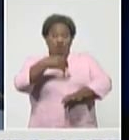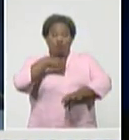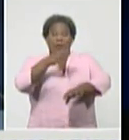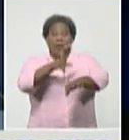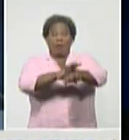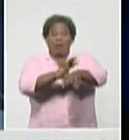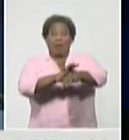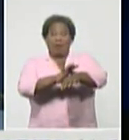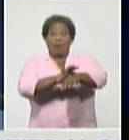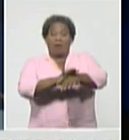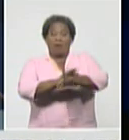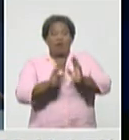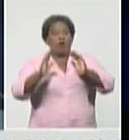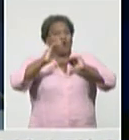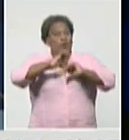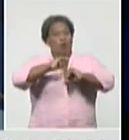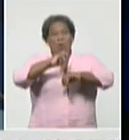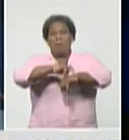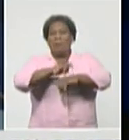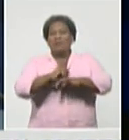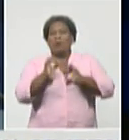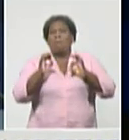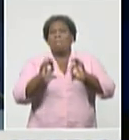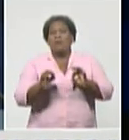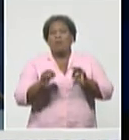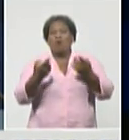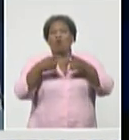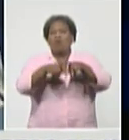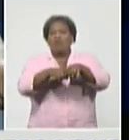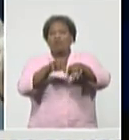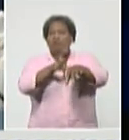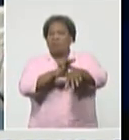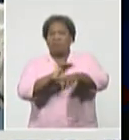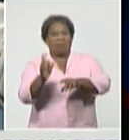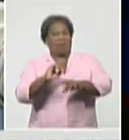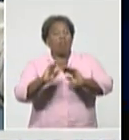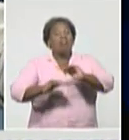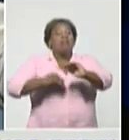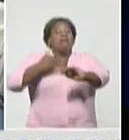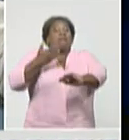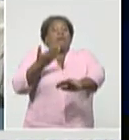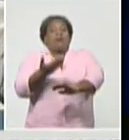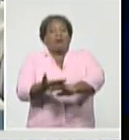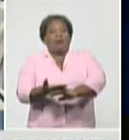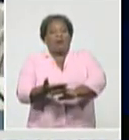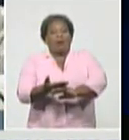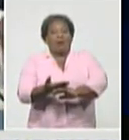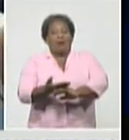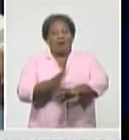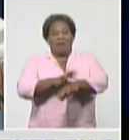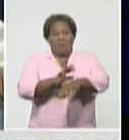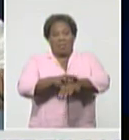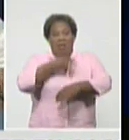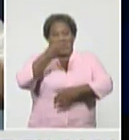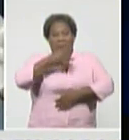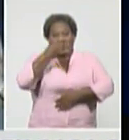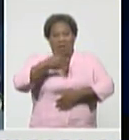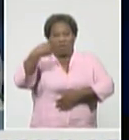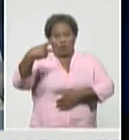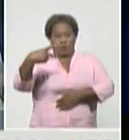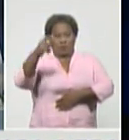no en el momento álgido de la enfermedad. Ahí se plantea sobre 2 casos en